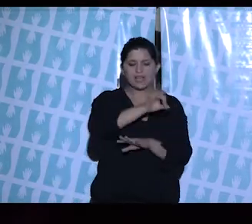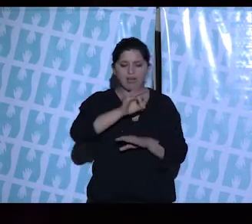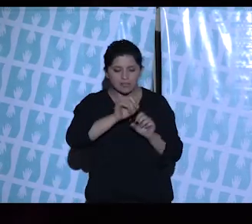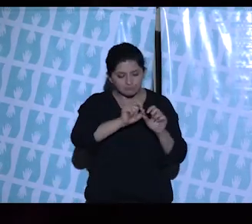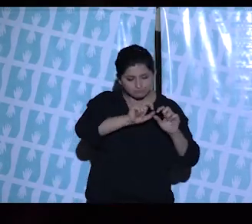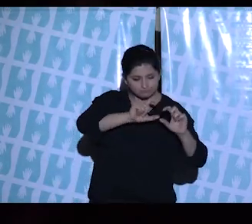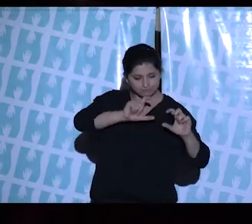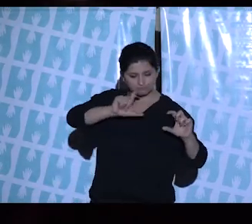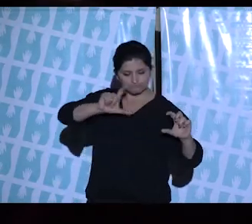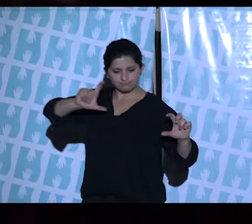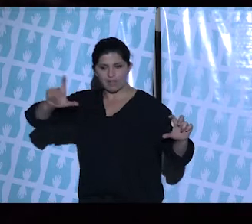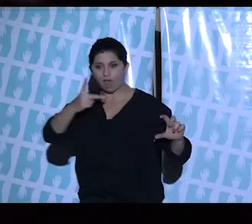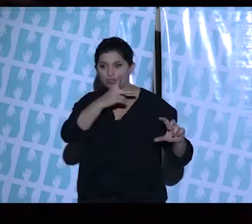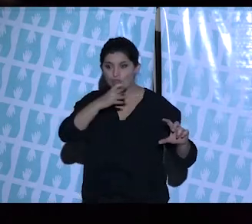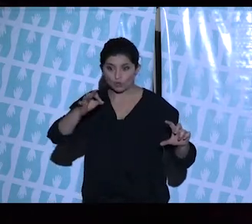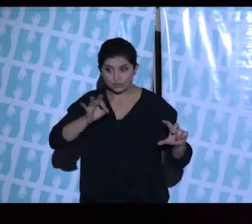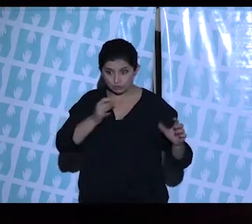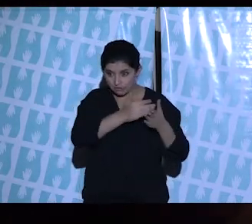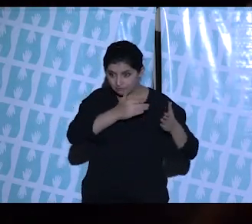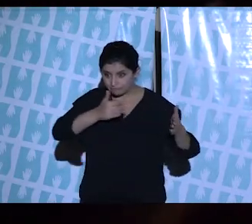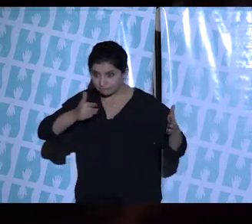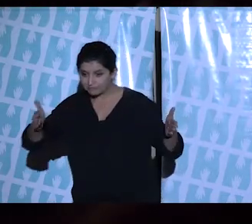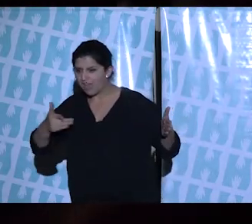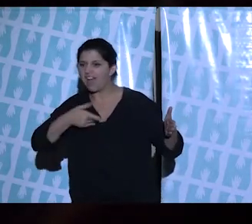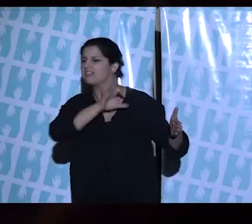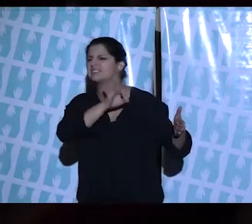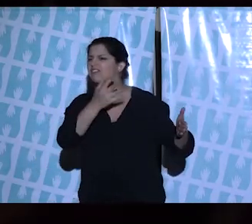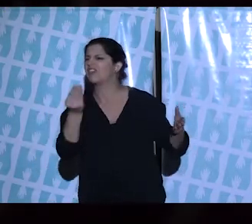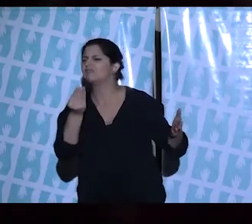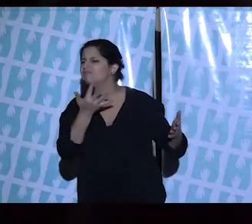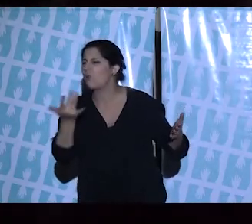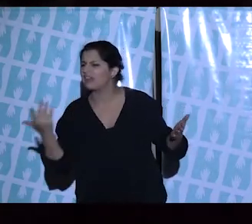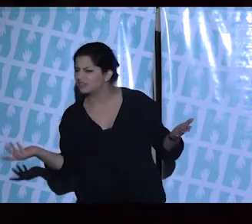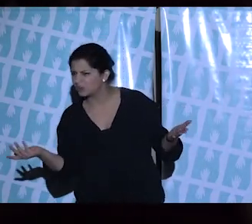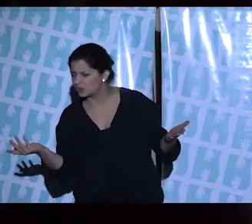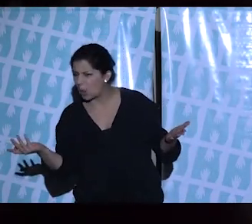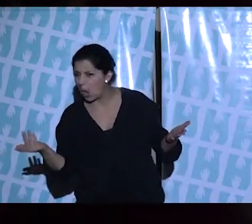últimos 200 años, diría que los primeros